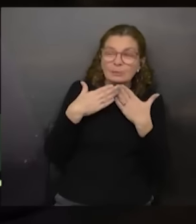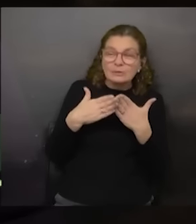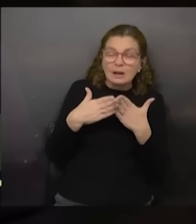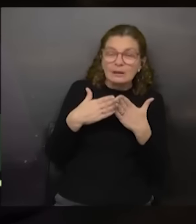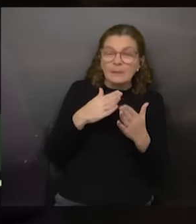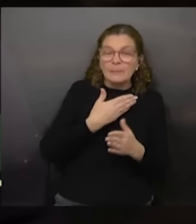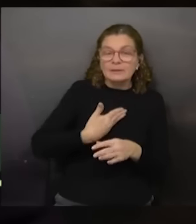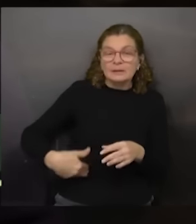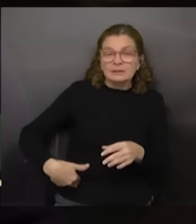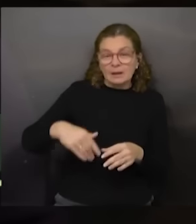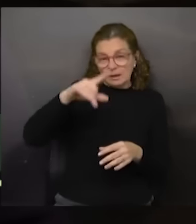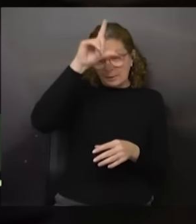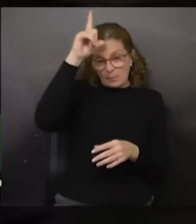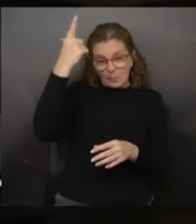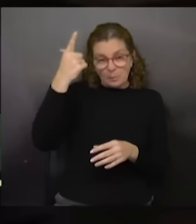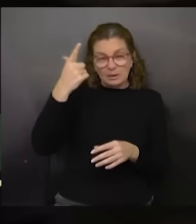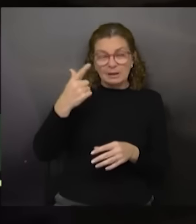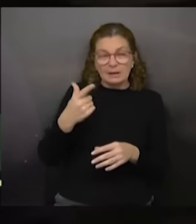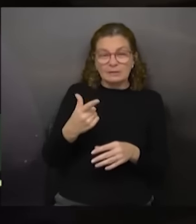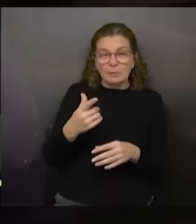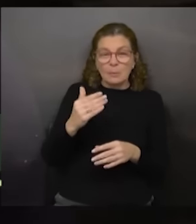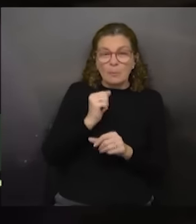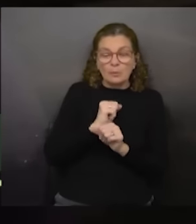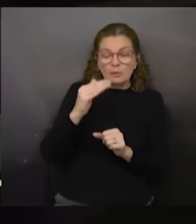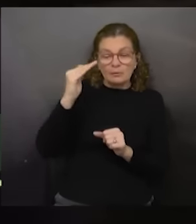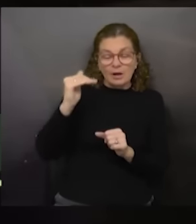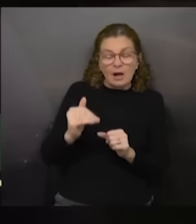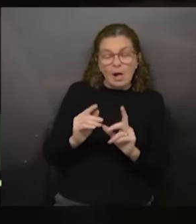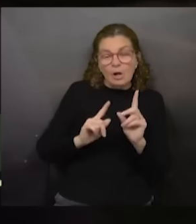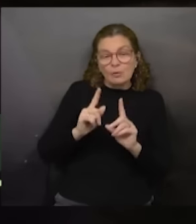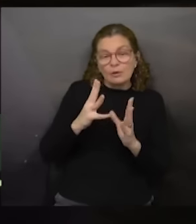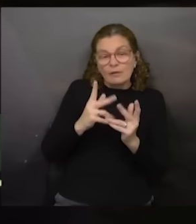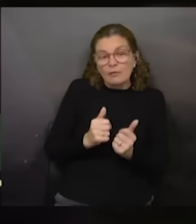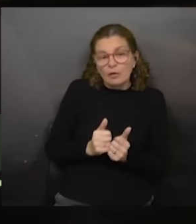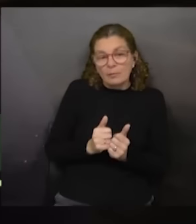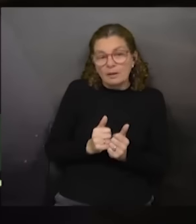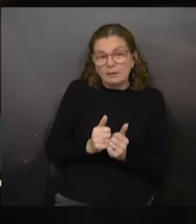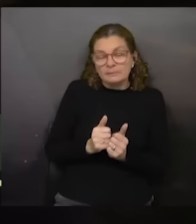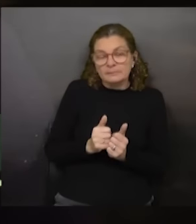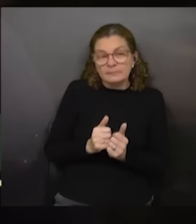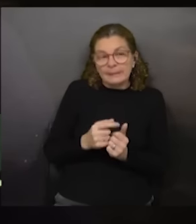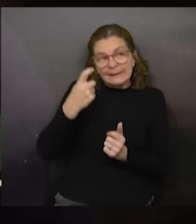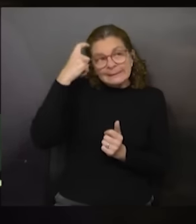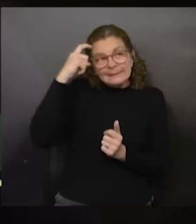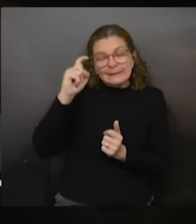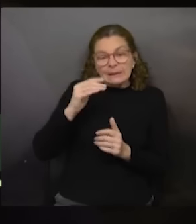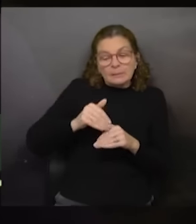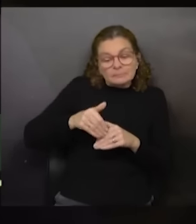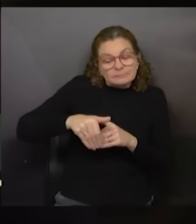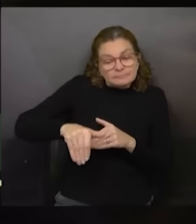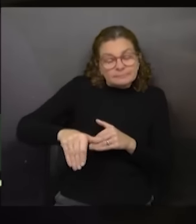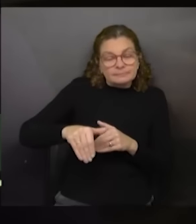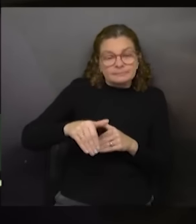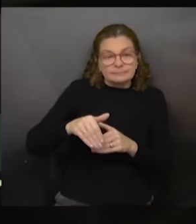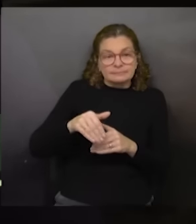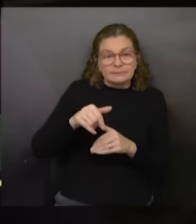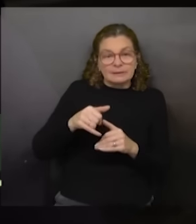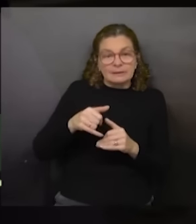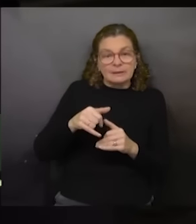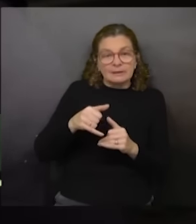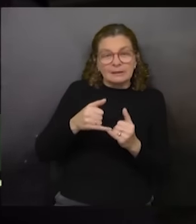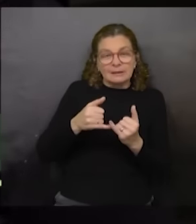propio presidente de la república pudo haber bajado este de alguna forma la la idea de postergar de hecho en la jornada de